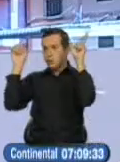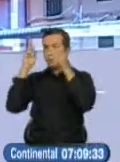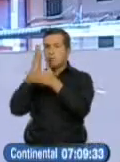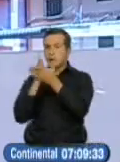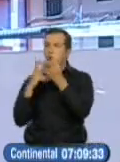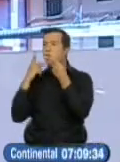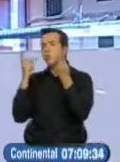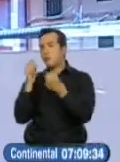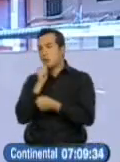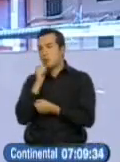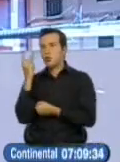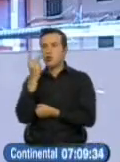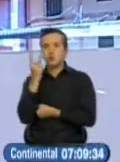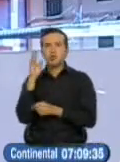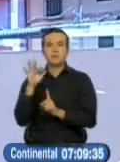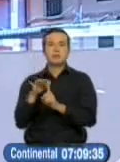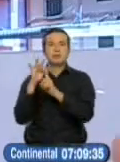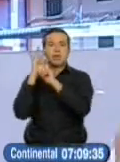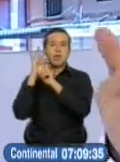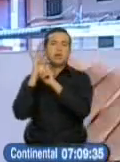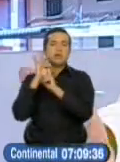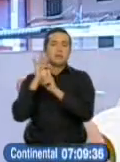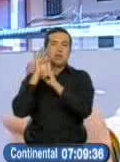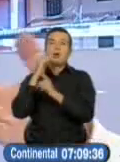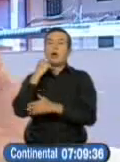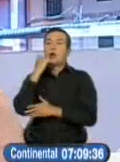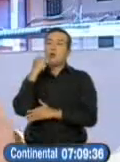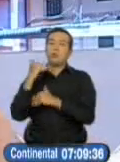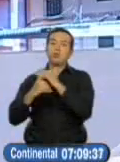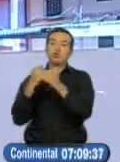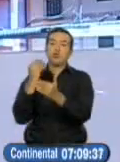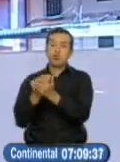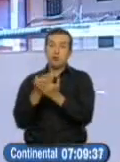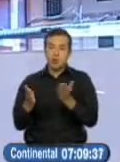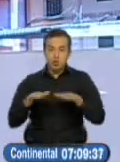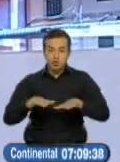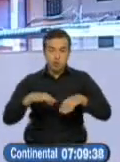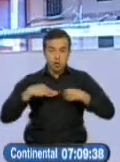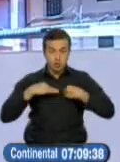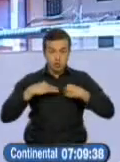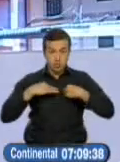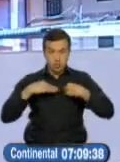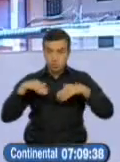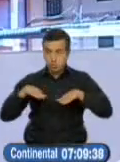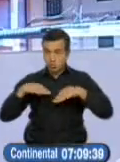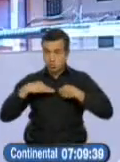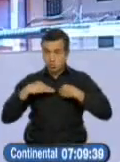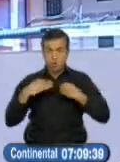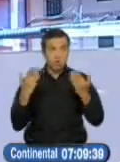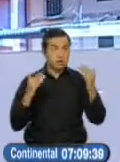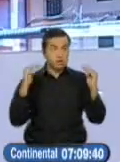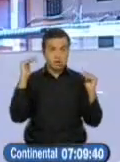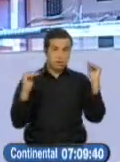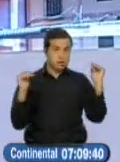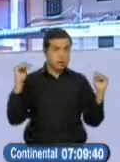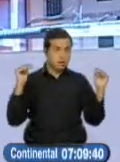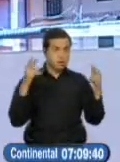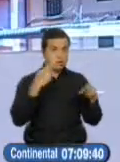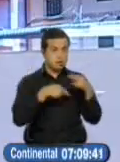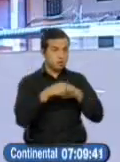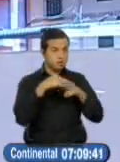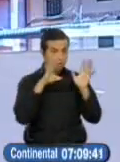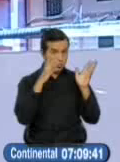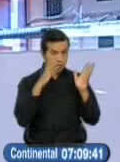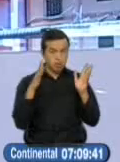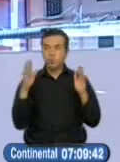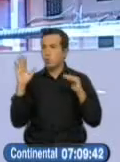gozan de este trato preferencial el momento que hay un proceso de confección de uniforme. Pero entonces, eso significa entonces que no hay un equilibrio en el mercado. No hay un